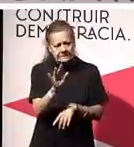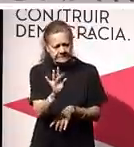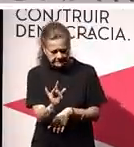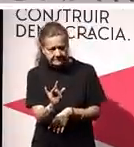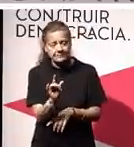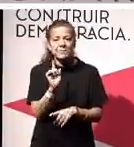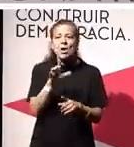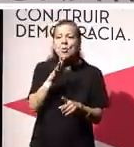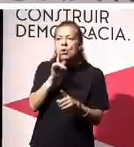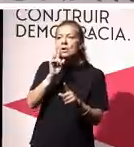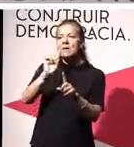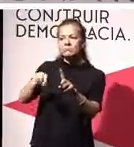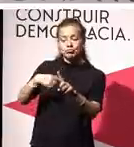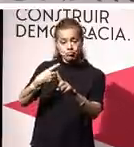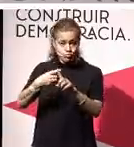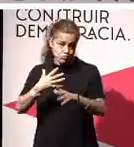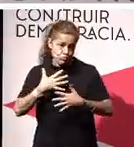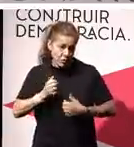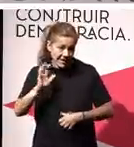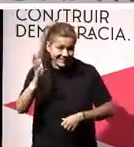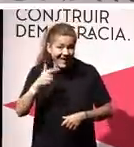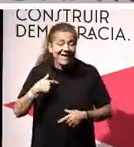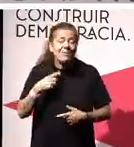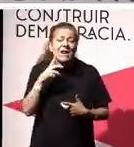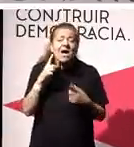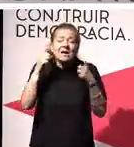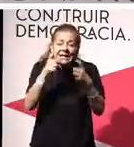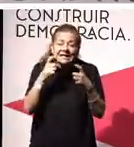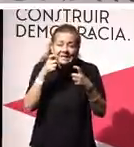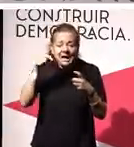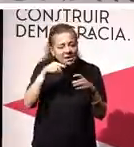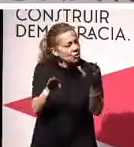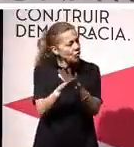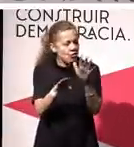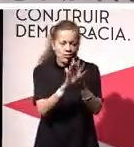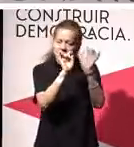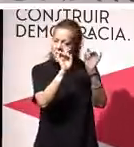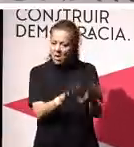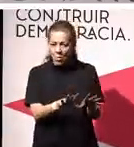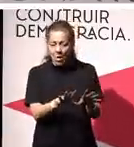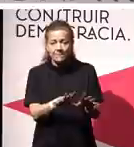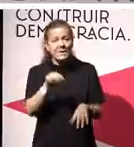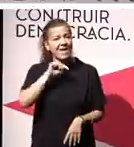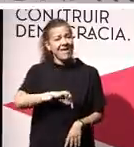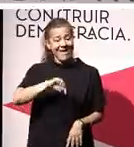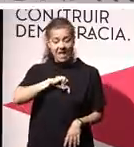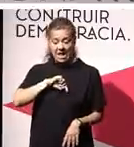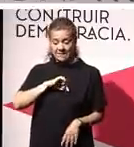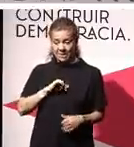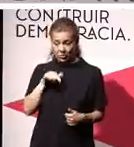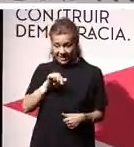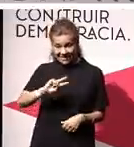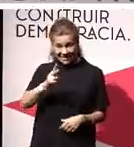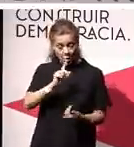la reacción de los poderes hegemónicos que van a hacer todo lo posible para que nada cambie en nuestro país. El espíritu que guía esta